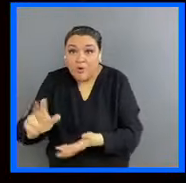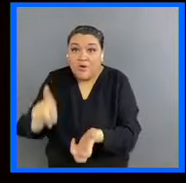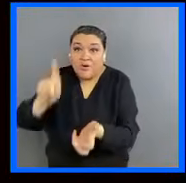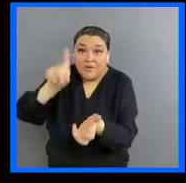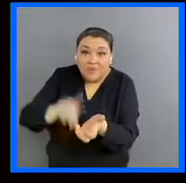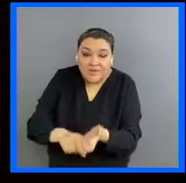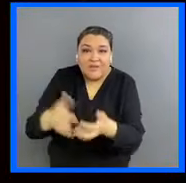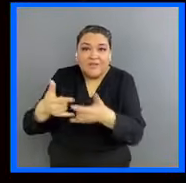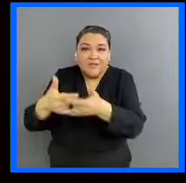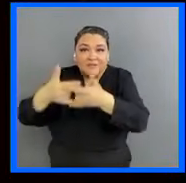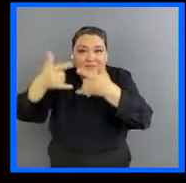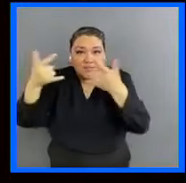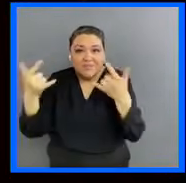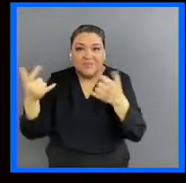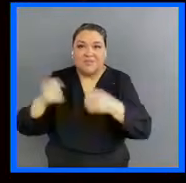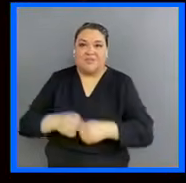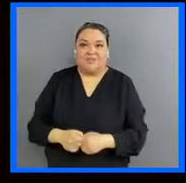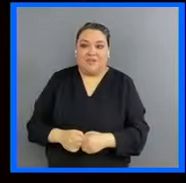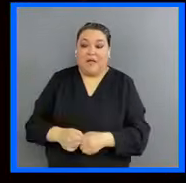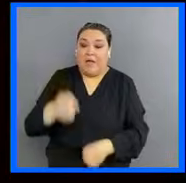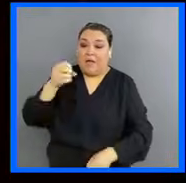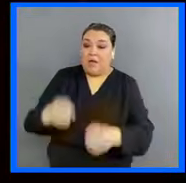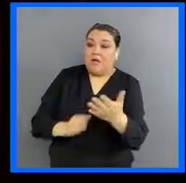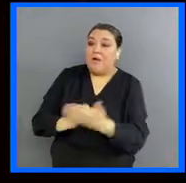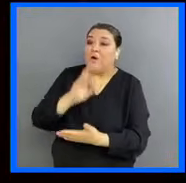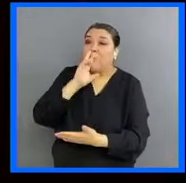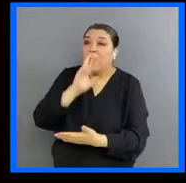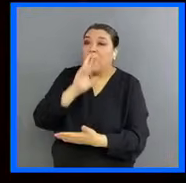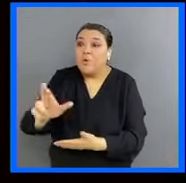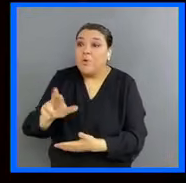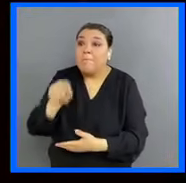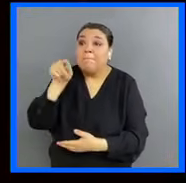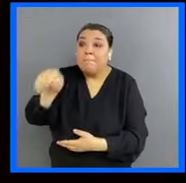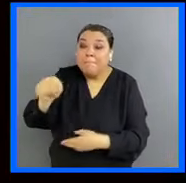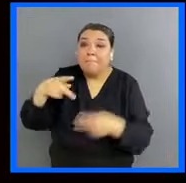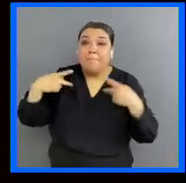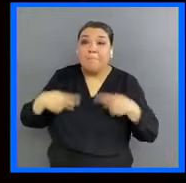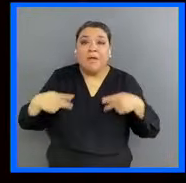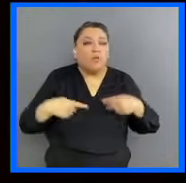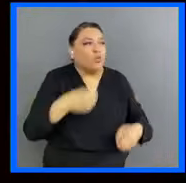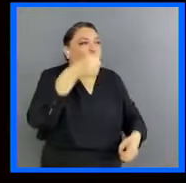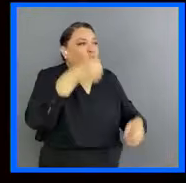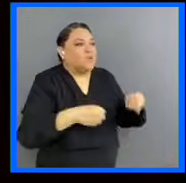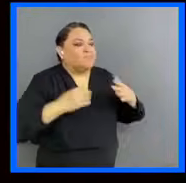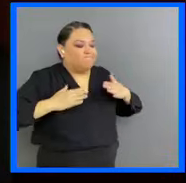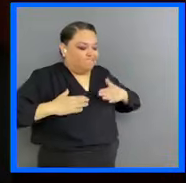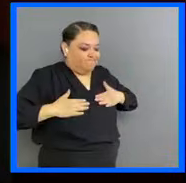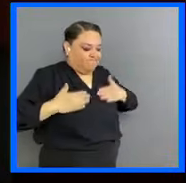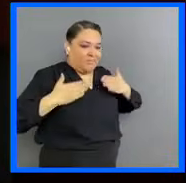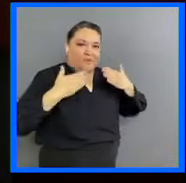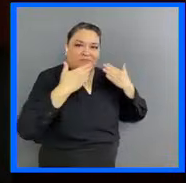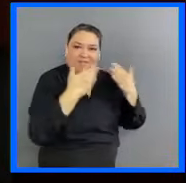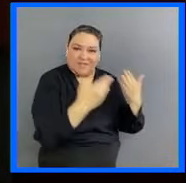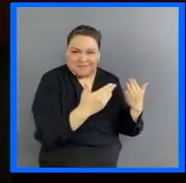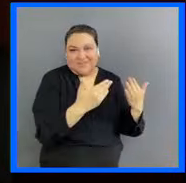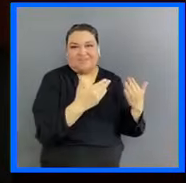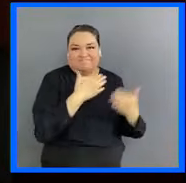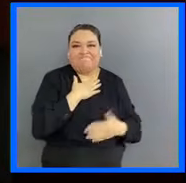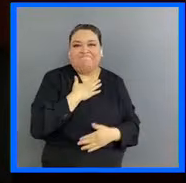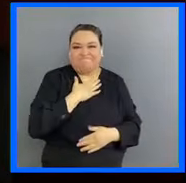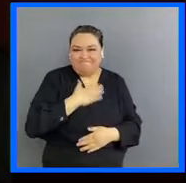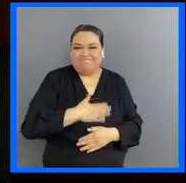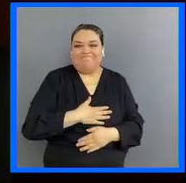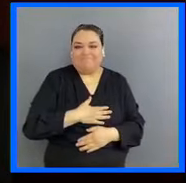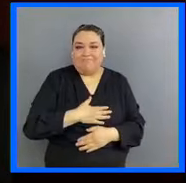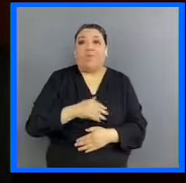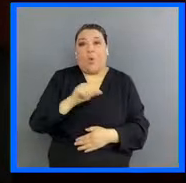cada resolución hay una persona que confía en la justicia. Por su parte,